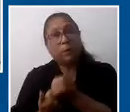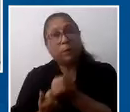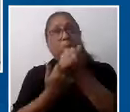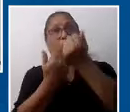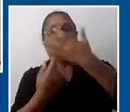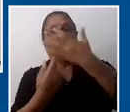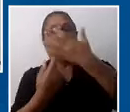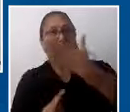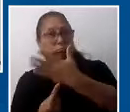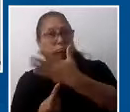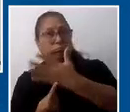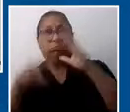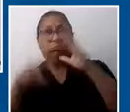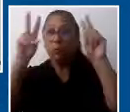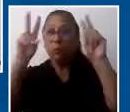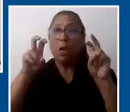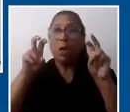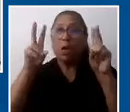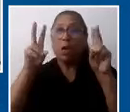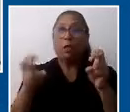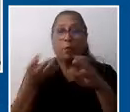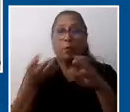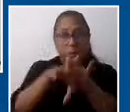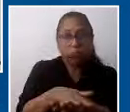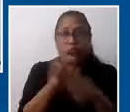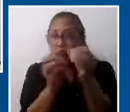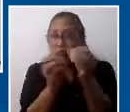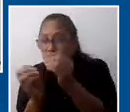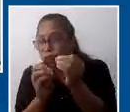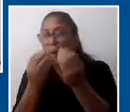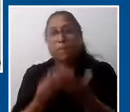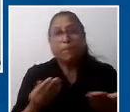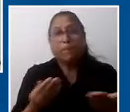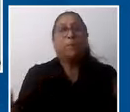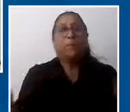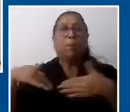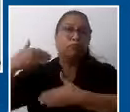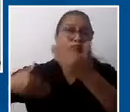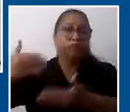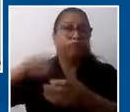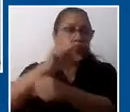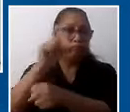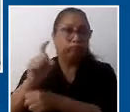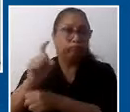al tema de la adaptabilidad de las metodologías para el proceso de enseñanza y aprendizaje.